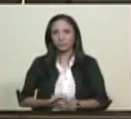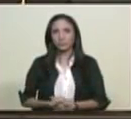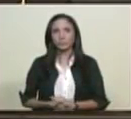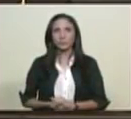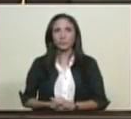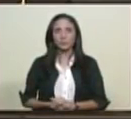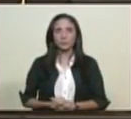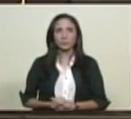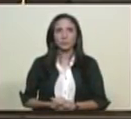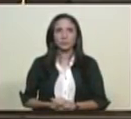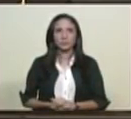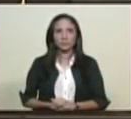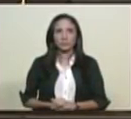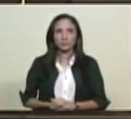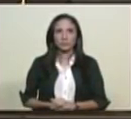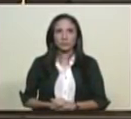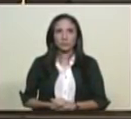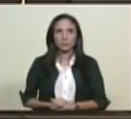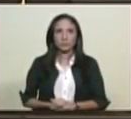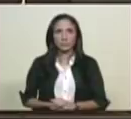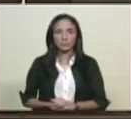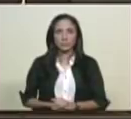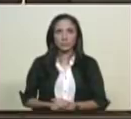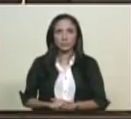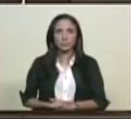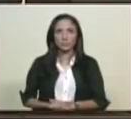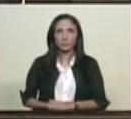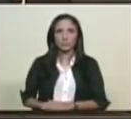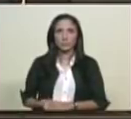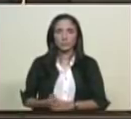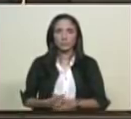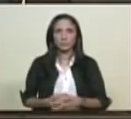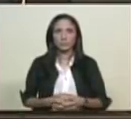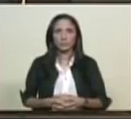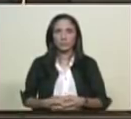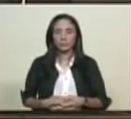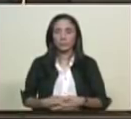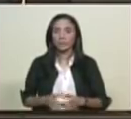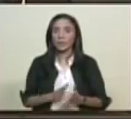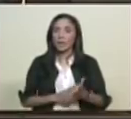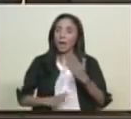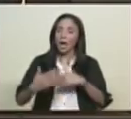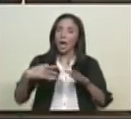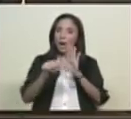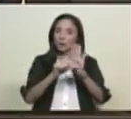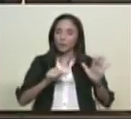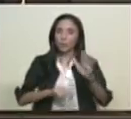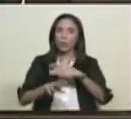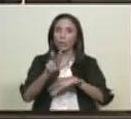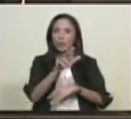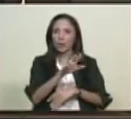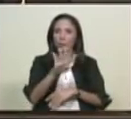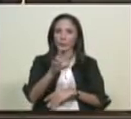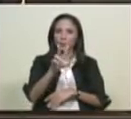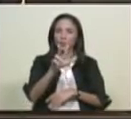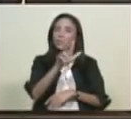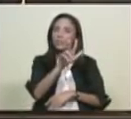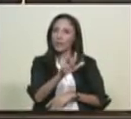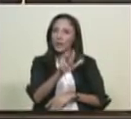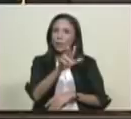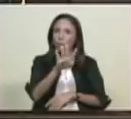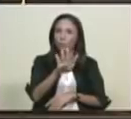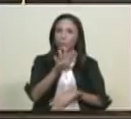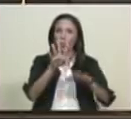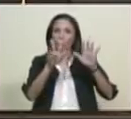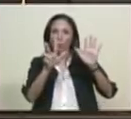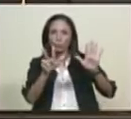Poder constituyente contenido en la doctrina de los artículos 347, 348 y